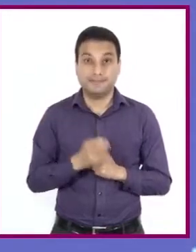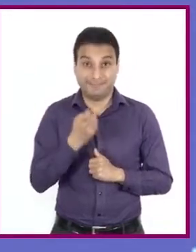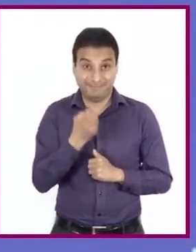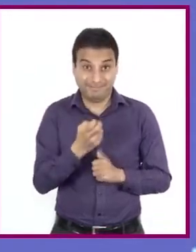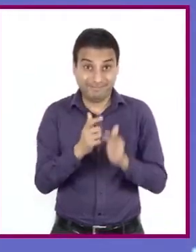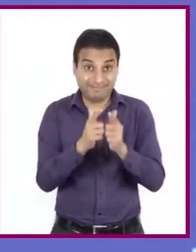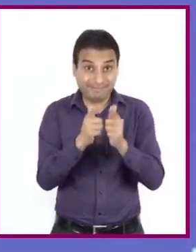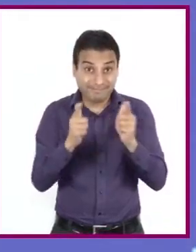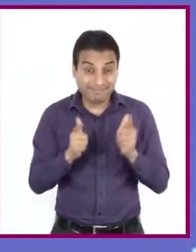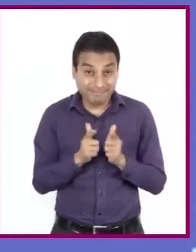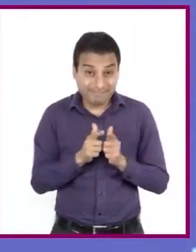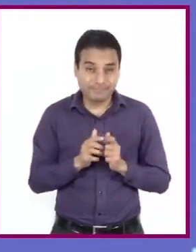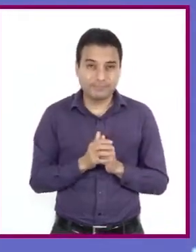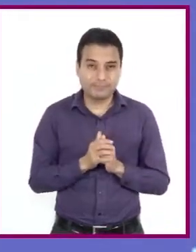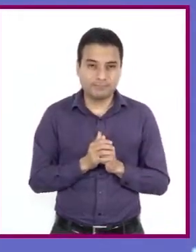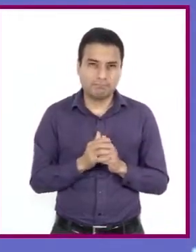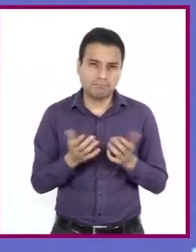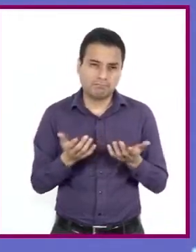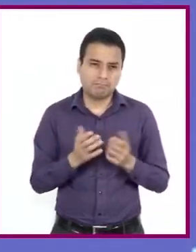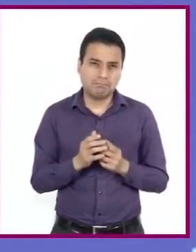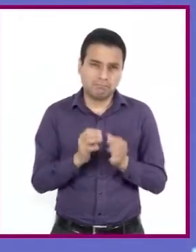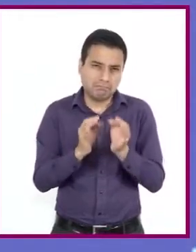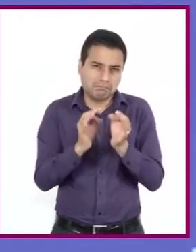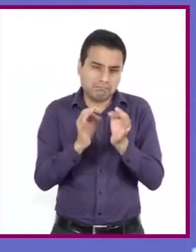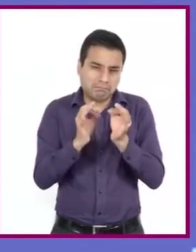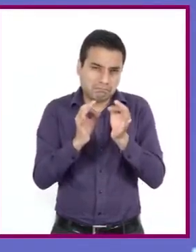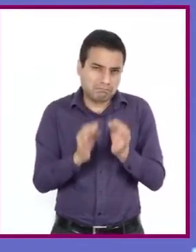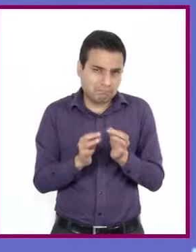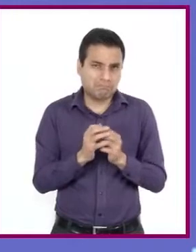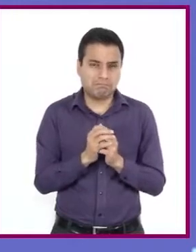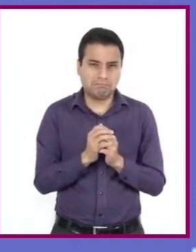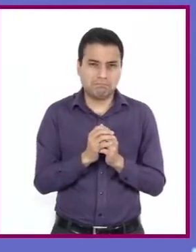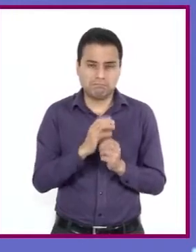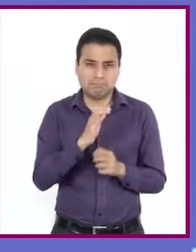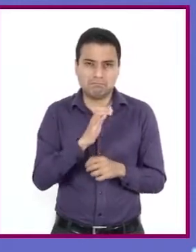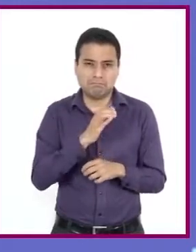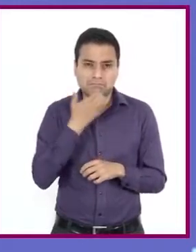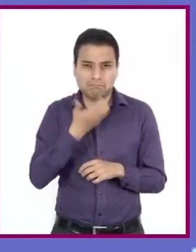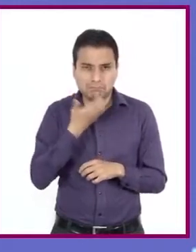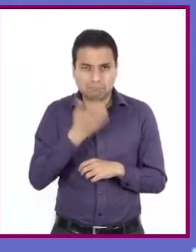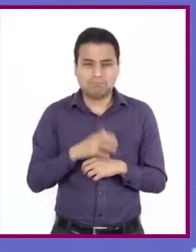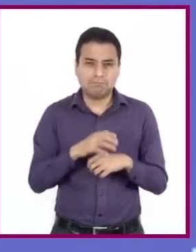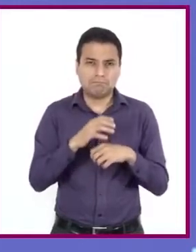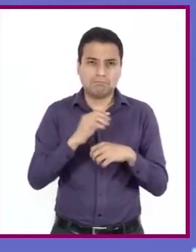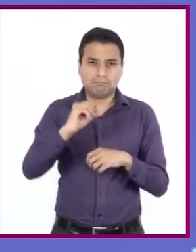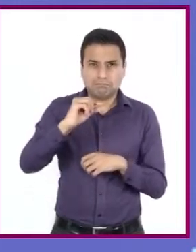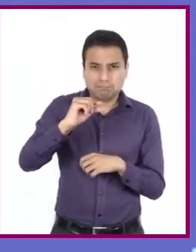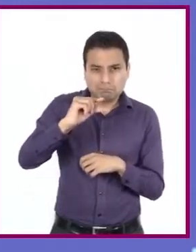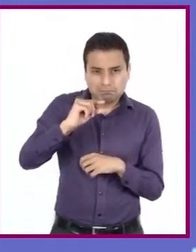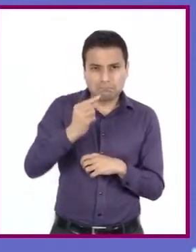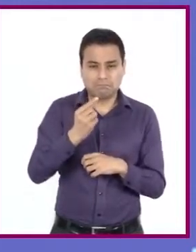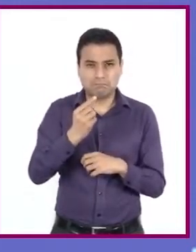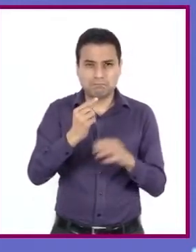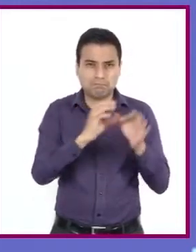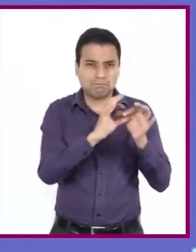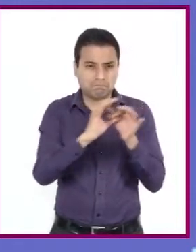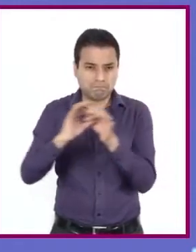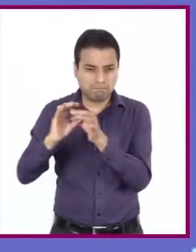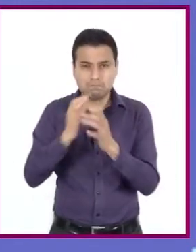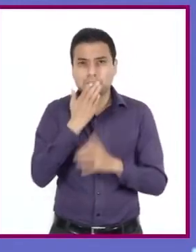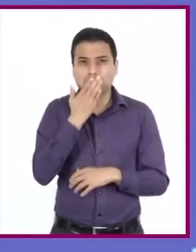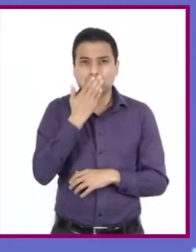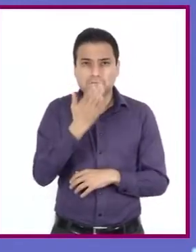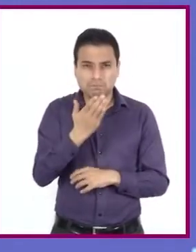grupo son regulares, tienen una gran armonía de proporciones, presentan un fuerte contraste